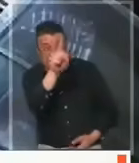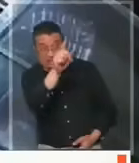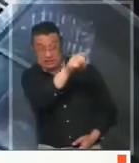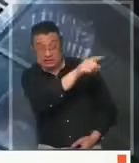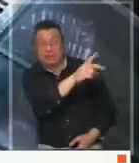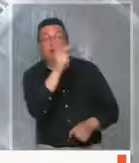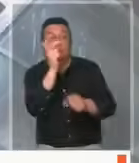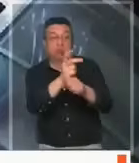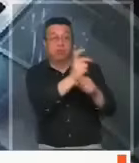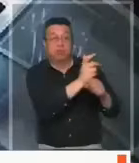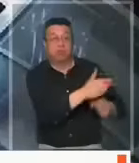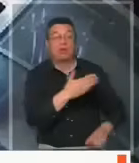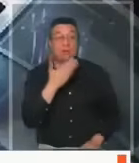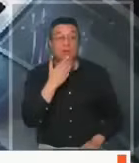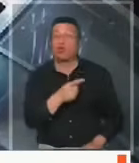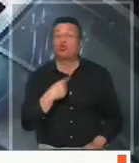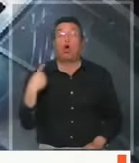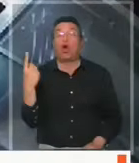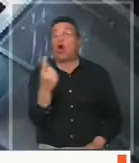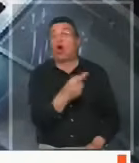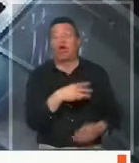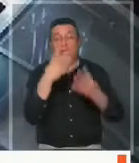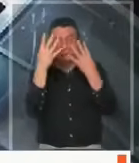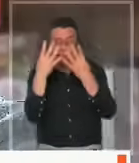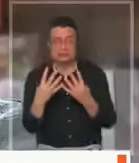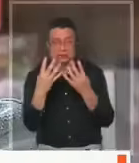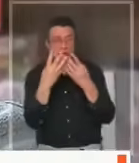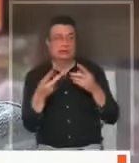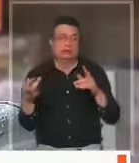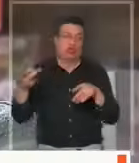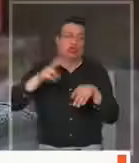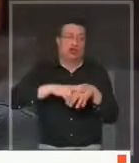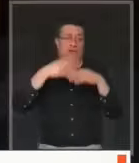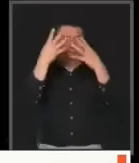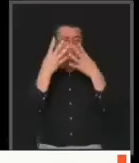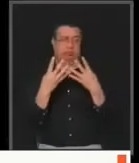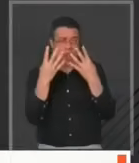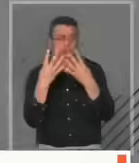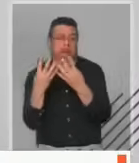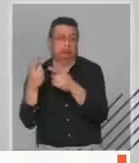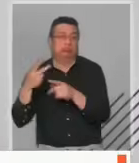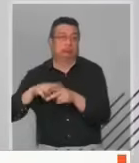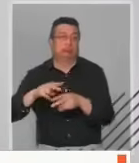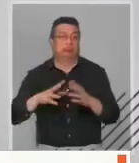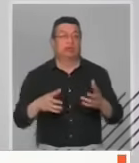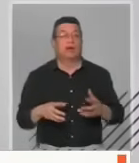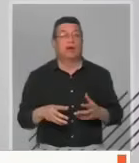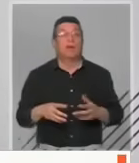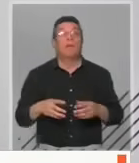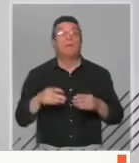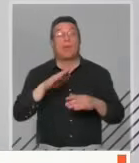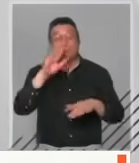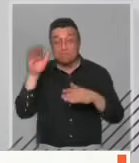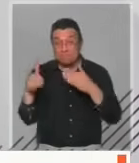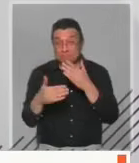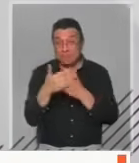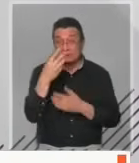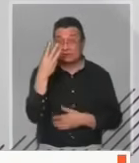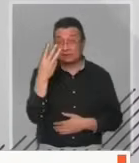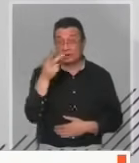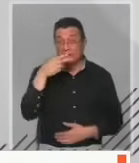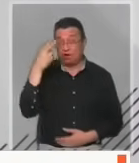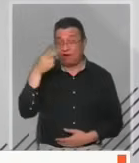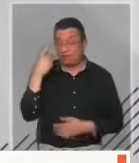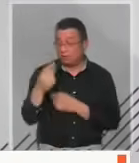han sufrido robos. Todos han tenido que reforzar su seguridad, todos, absolutamente todos. Volvamos a la madrugada del 3 de